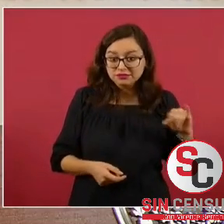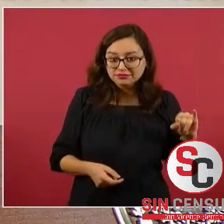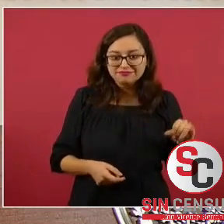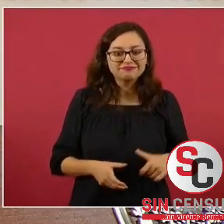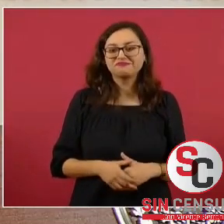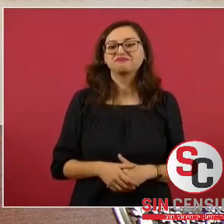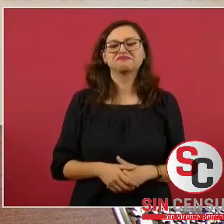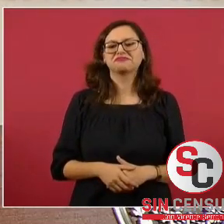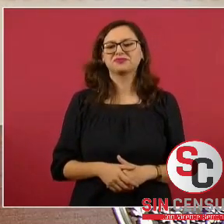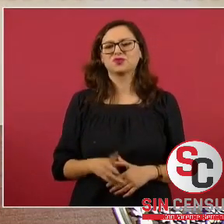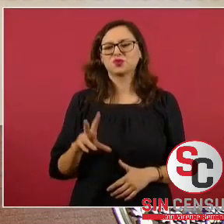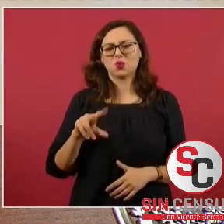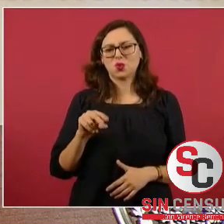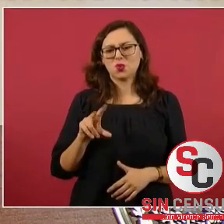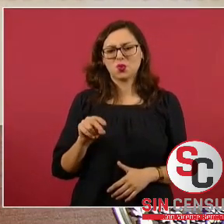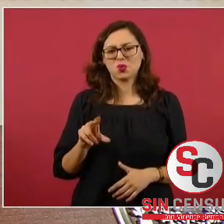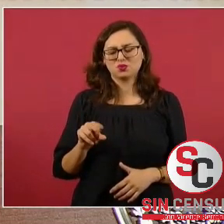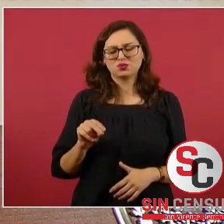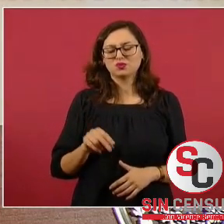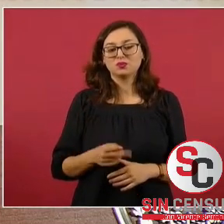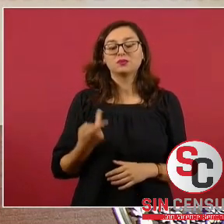pero era un hombre